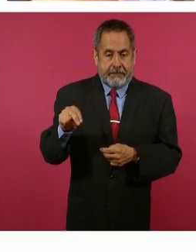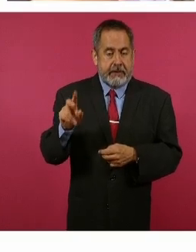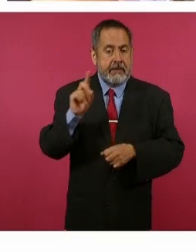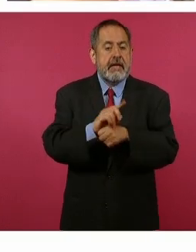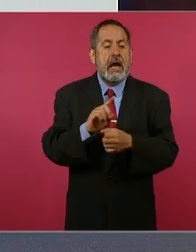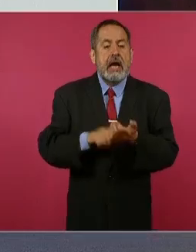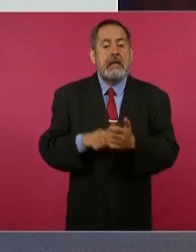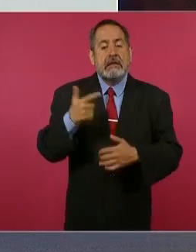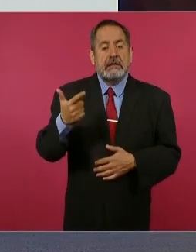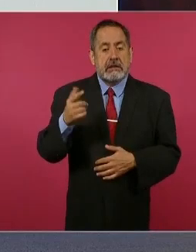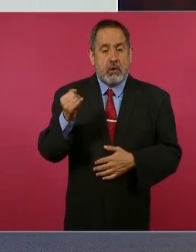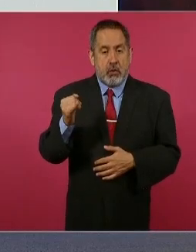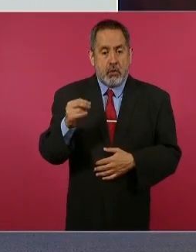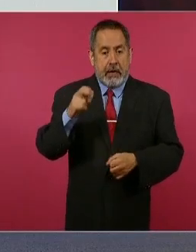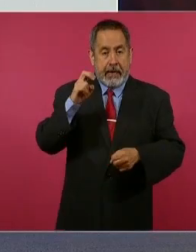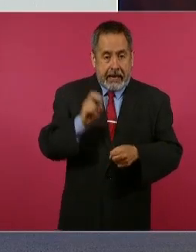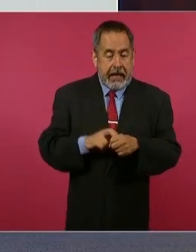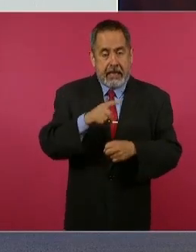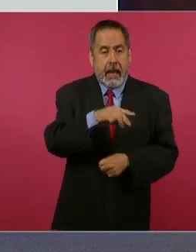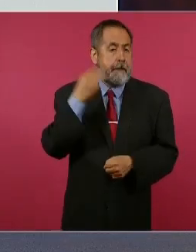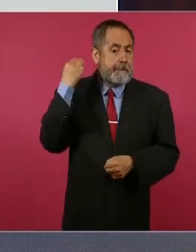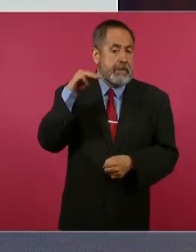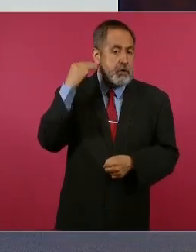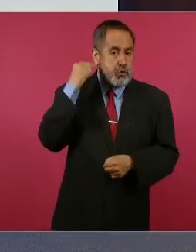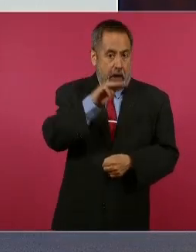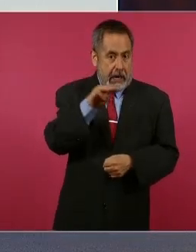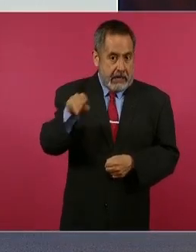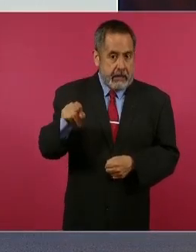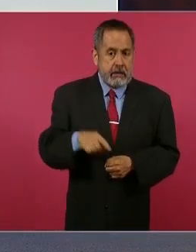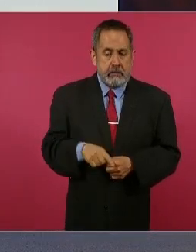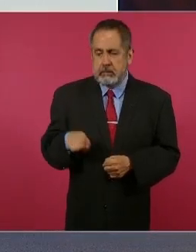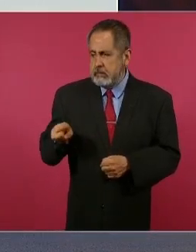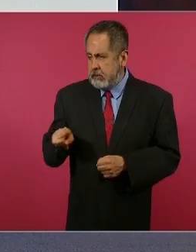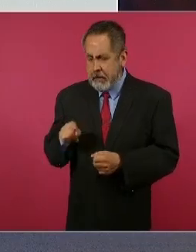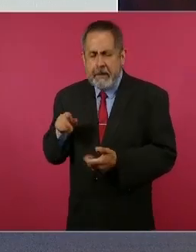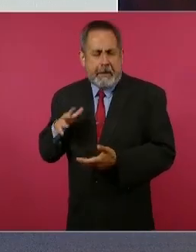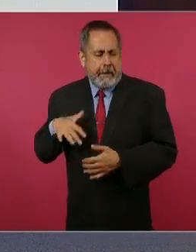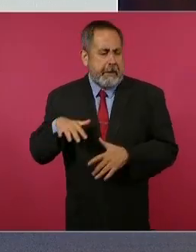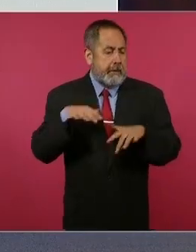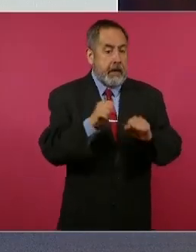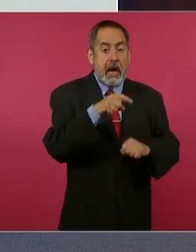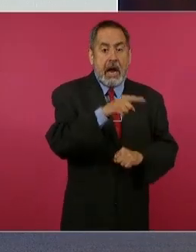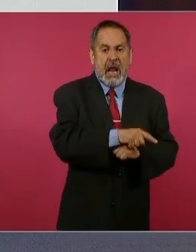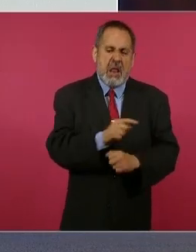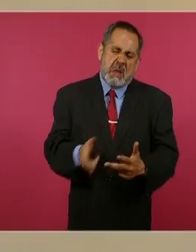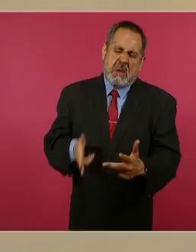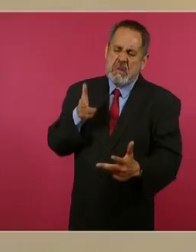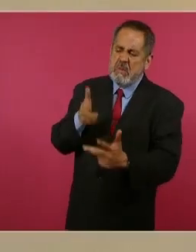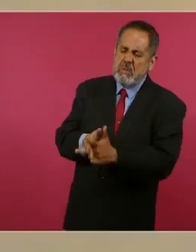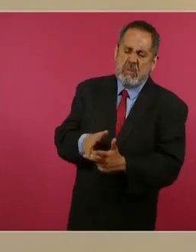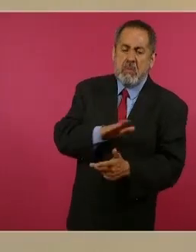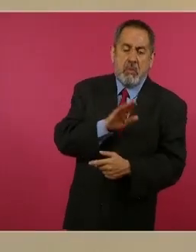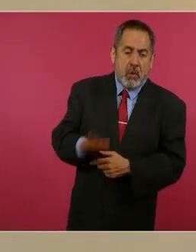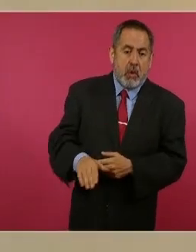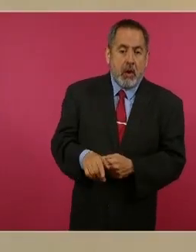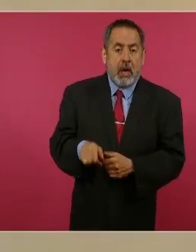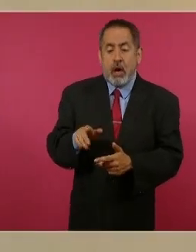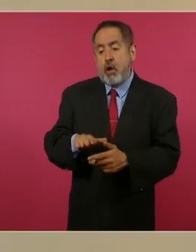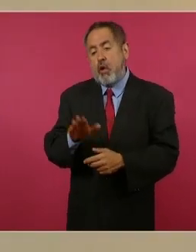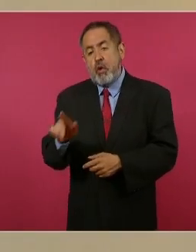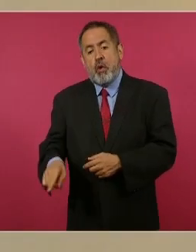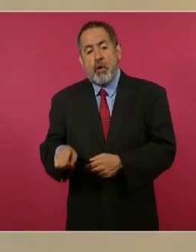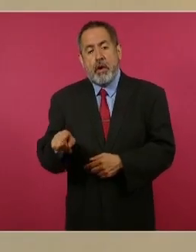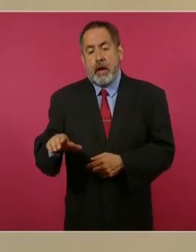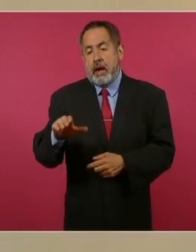por la Fiscalía de Michoacán, tras cumplimentar una orden de aprehensión por el delito de homicidio calificado cometido en agravio de